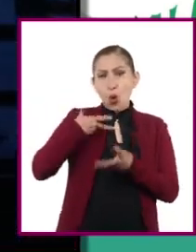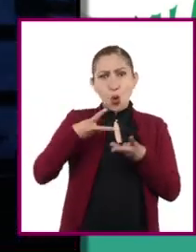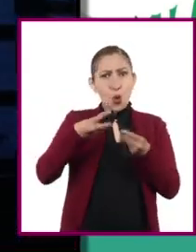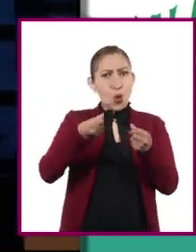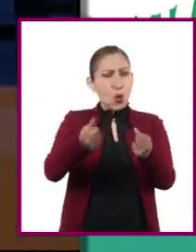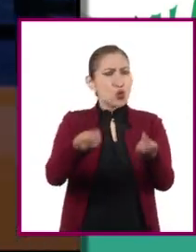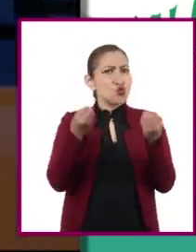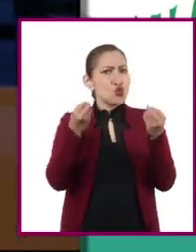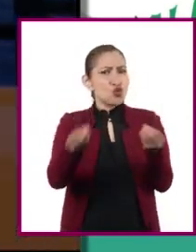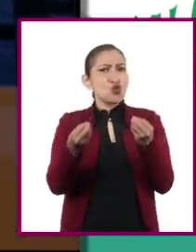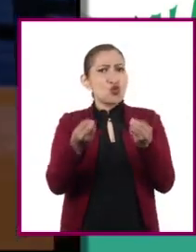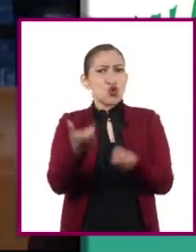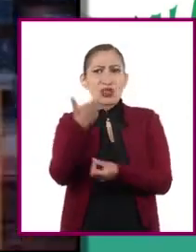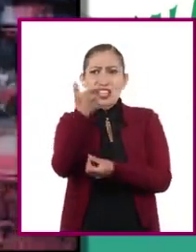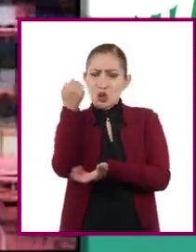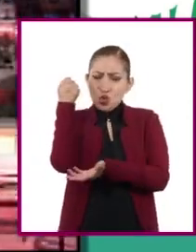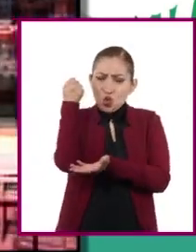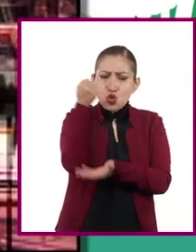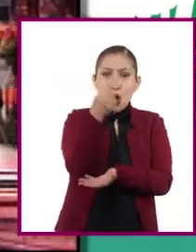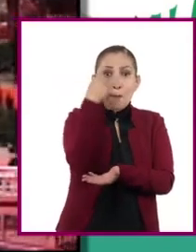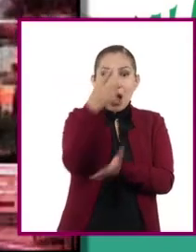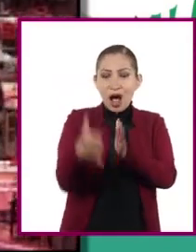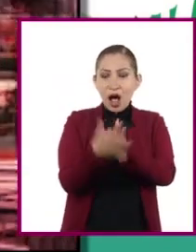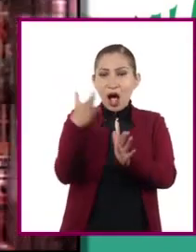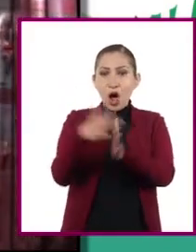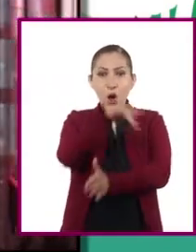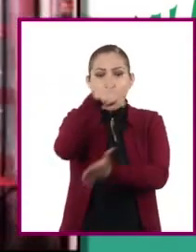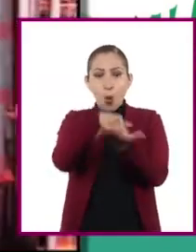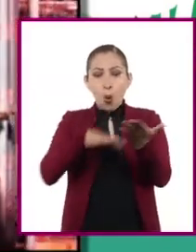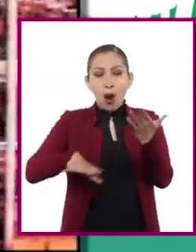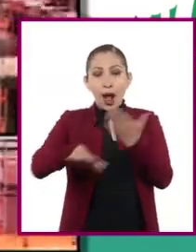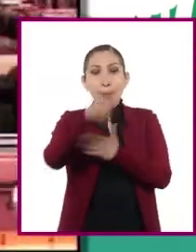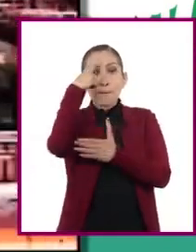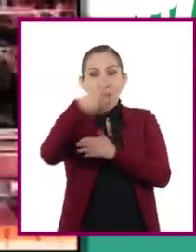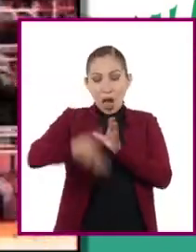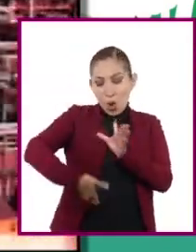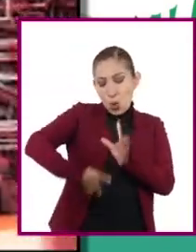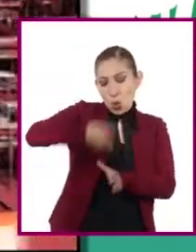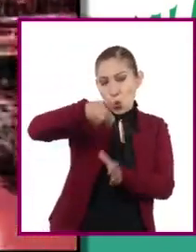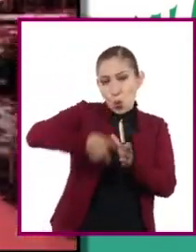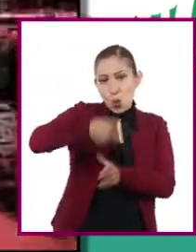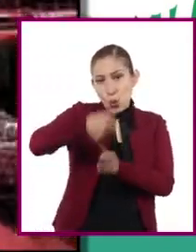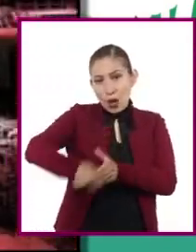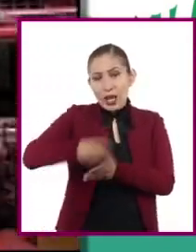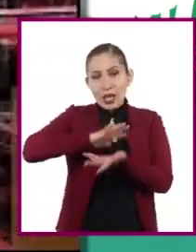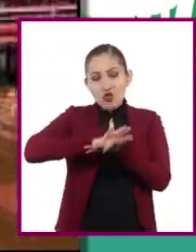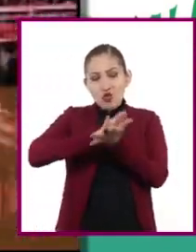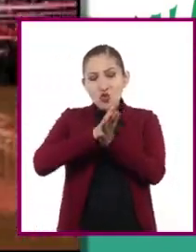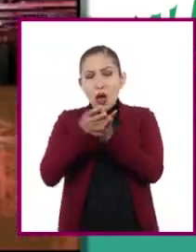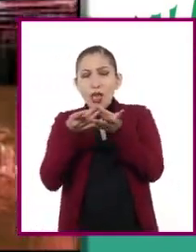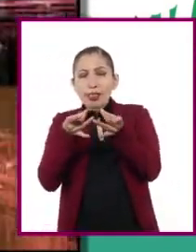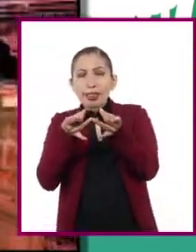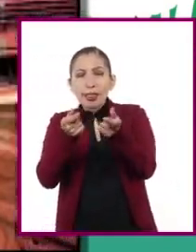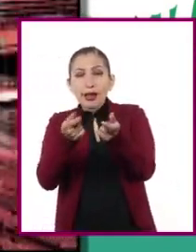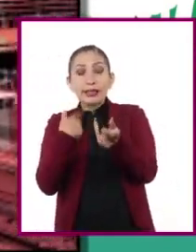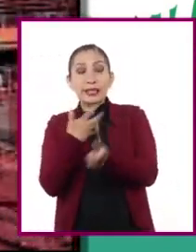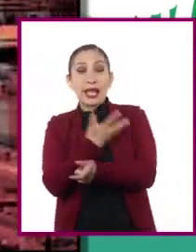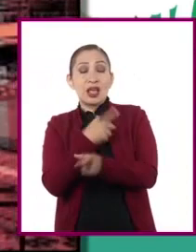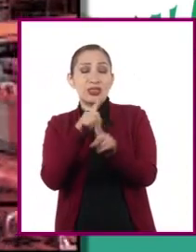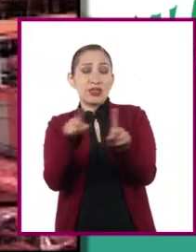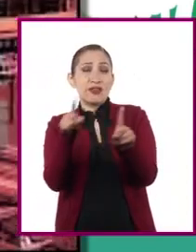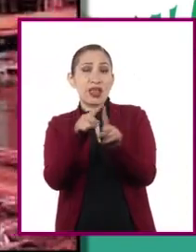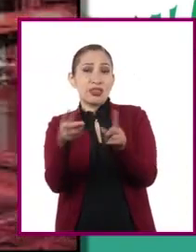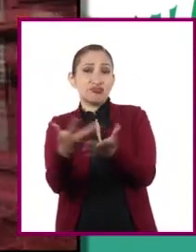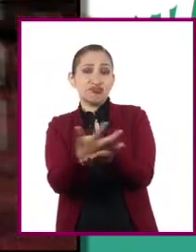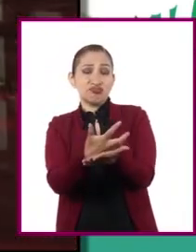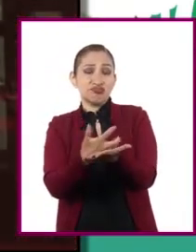invierten gigantescas cantidades de dinero al construir instalaciones para extraerlo y refinarlo, obteniendo